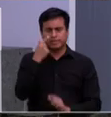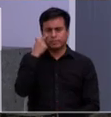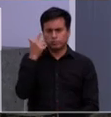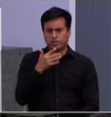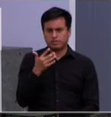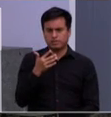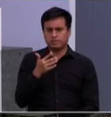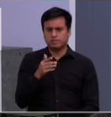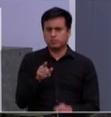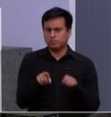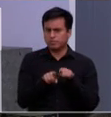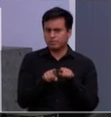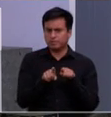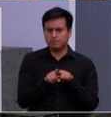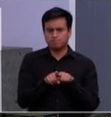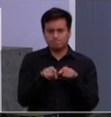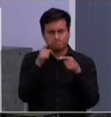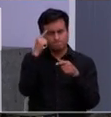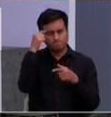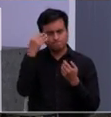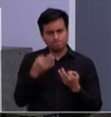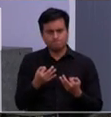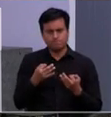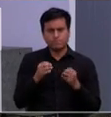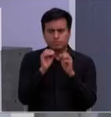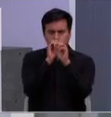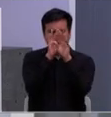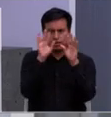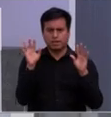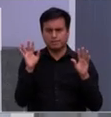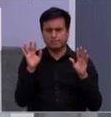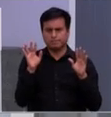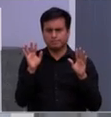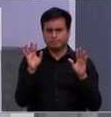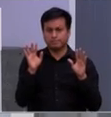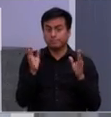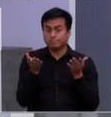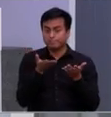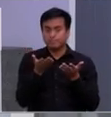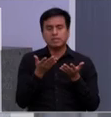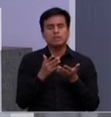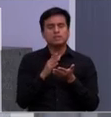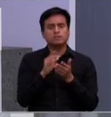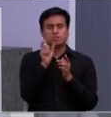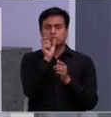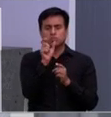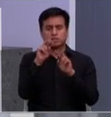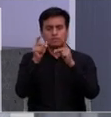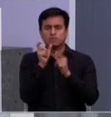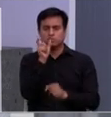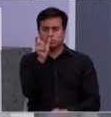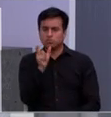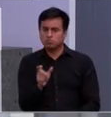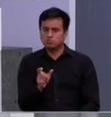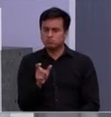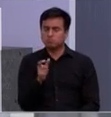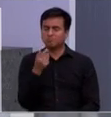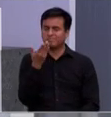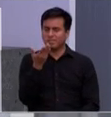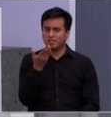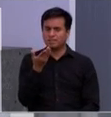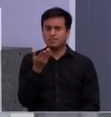Importante es igualmente decidir de manera clara que toda definición ha de